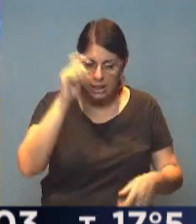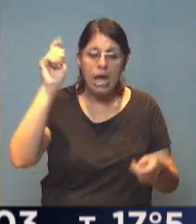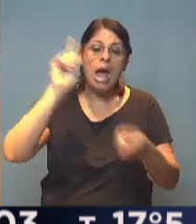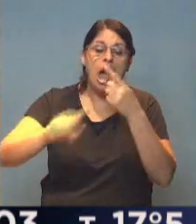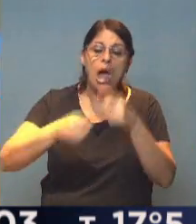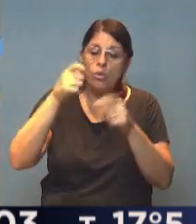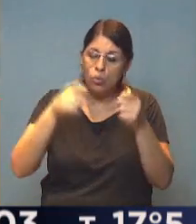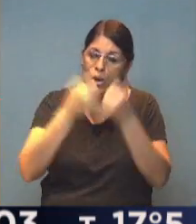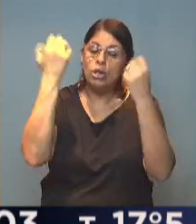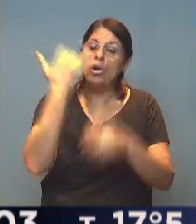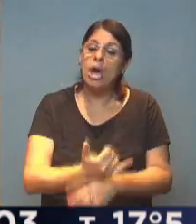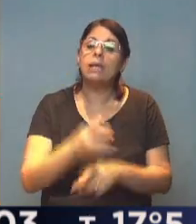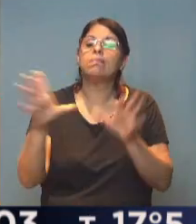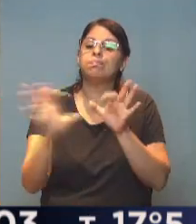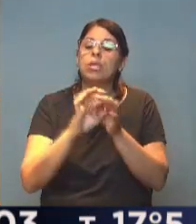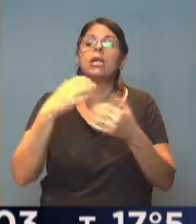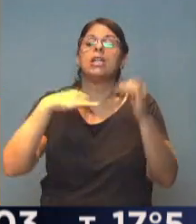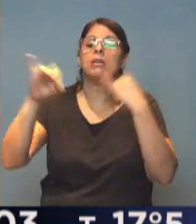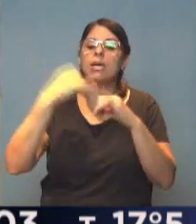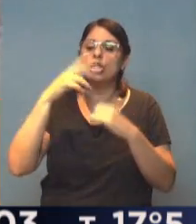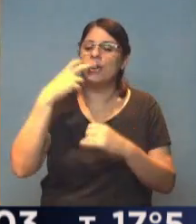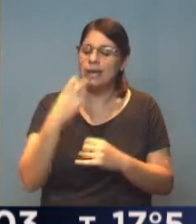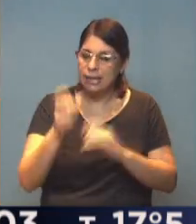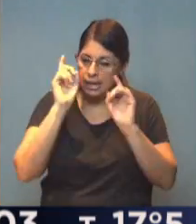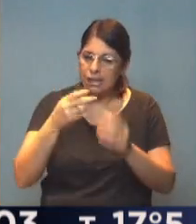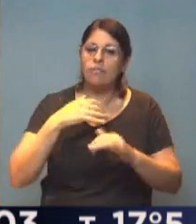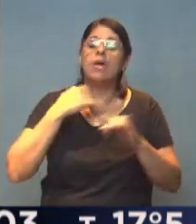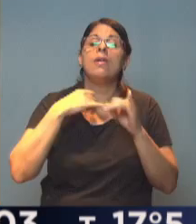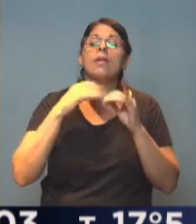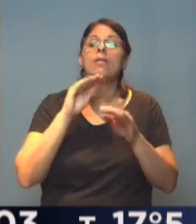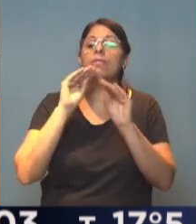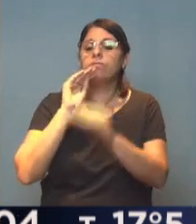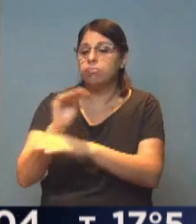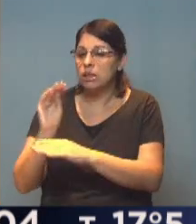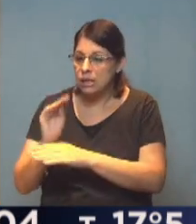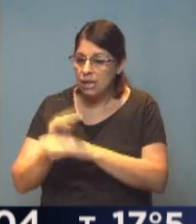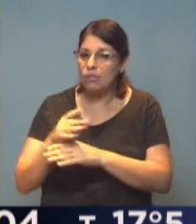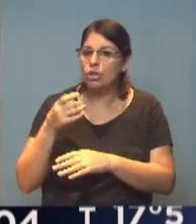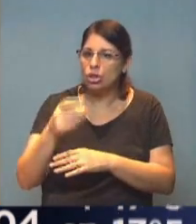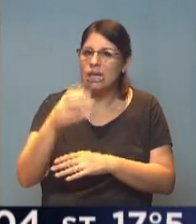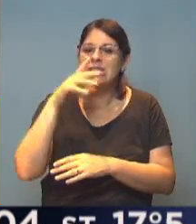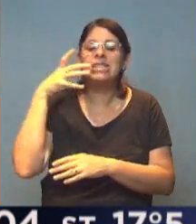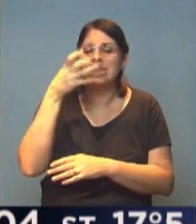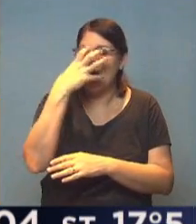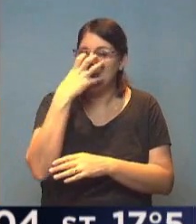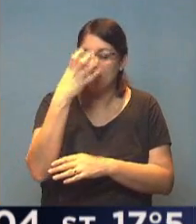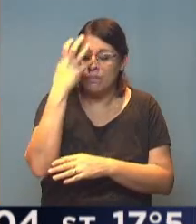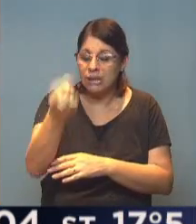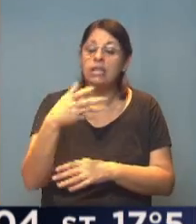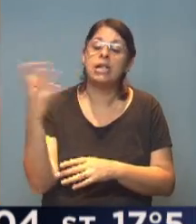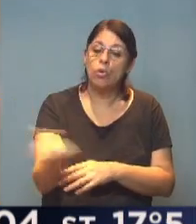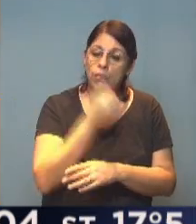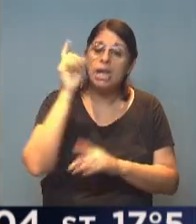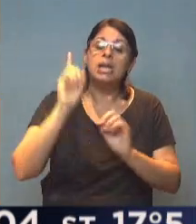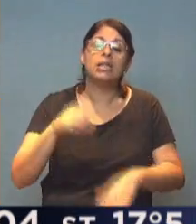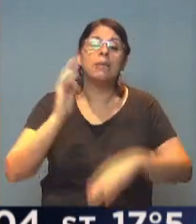se destacan los vinculados con inversiones energéticas, financiamiento para la recuperación del tren San Martín, un protocolo de seguridad alimenticio y la